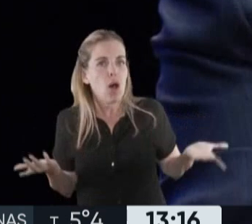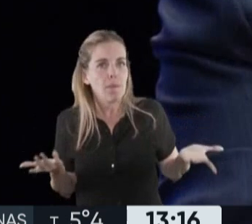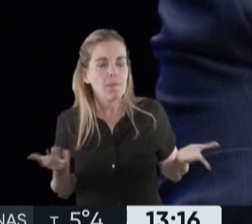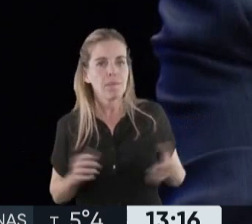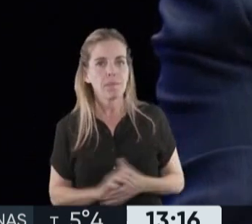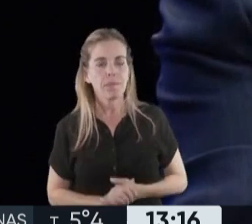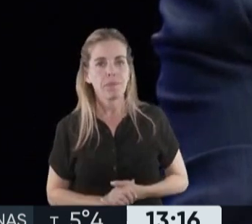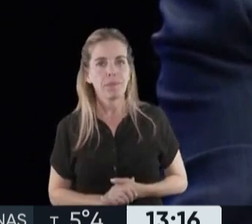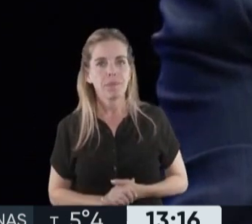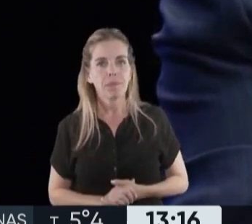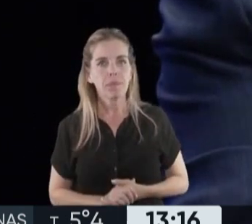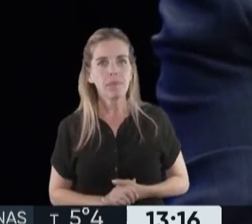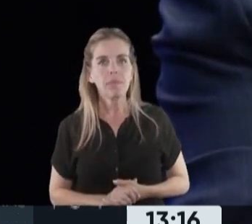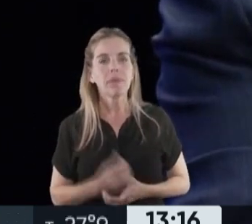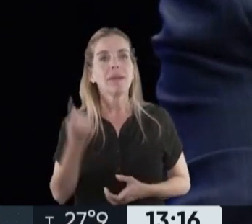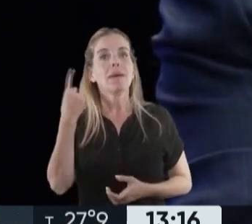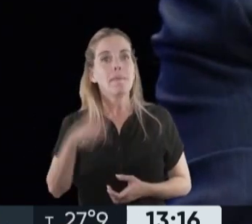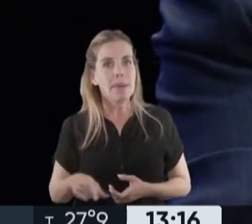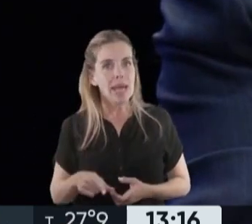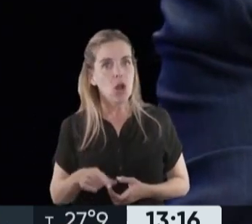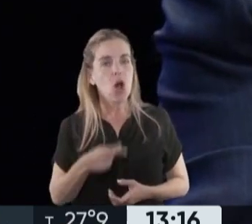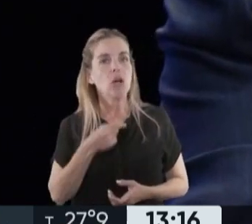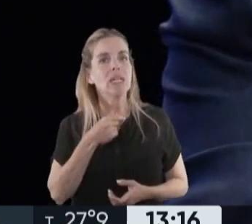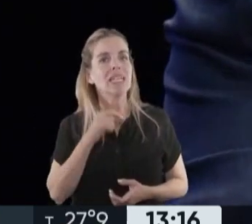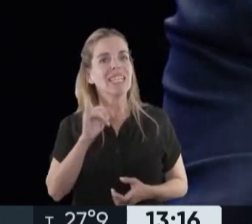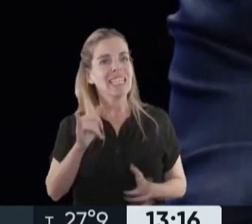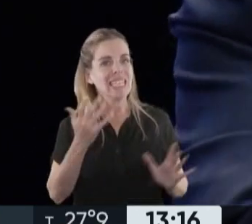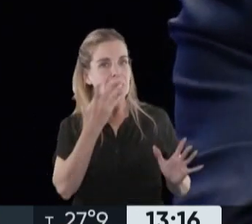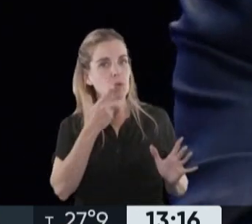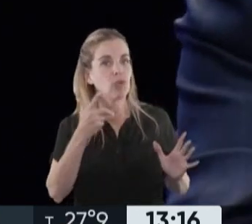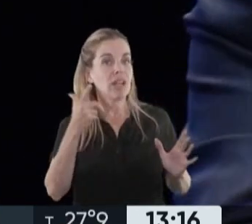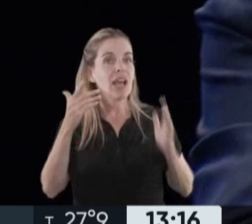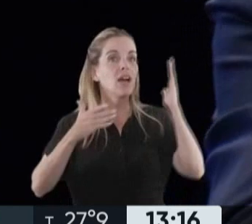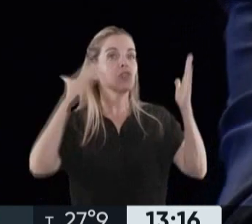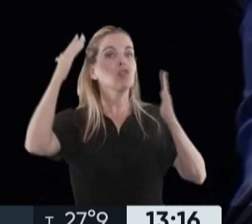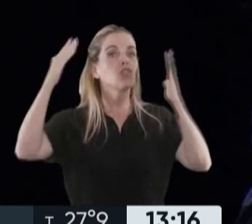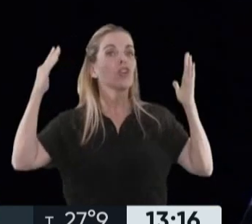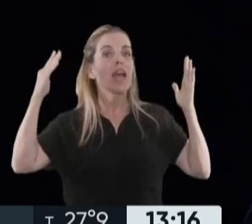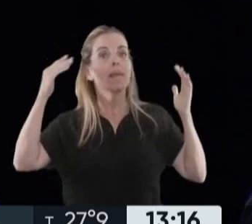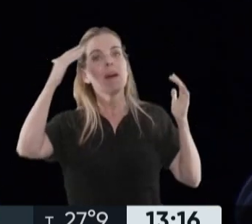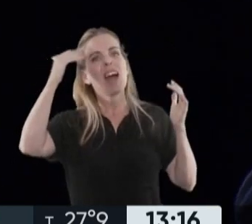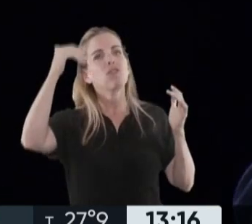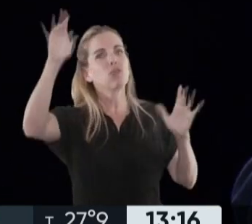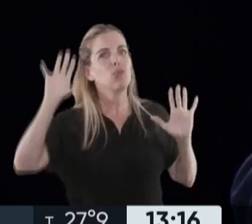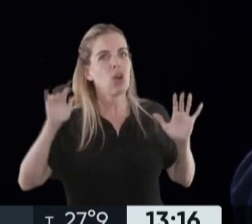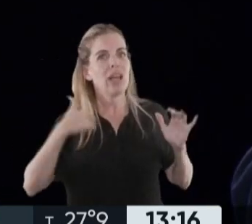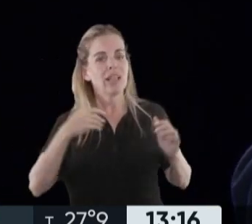Ahora, lo que sí quiero soñar es que esta sensación que tengo